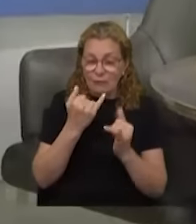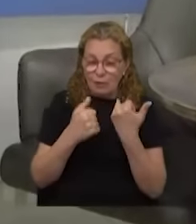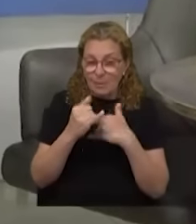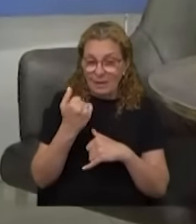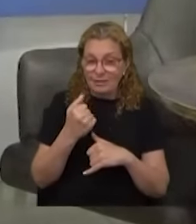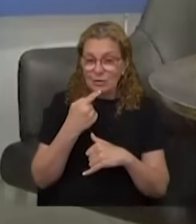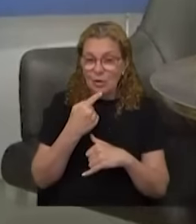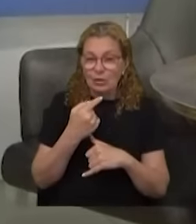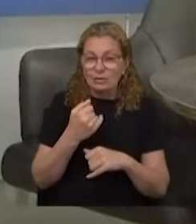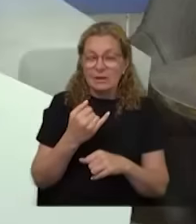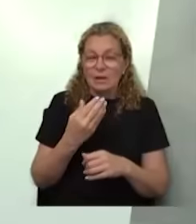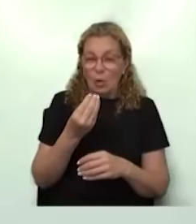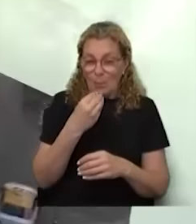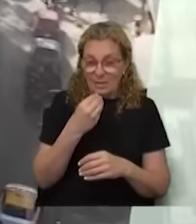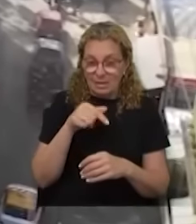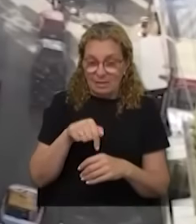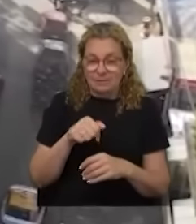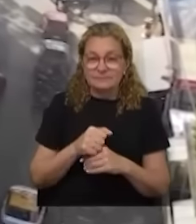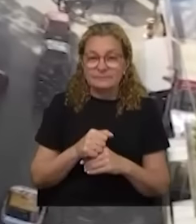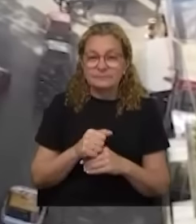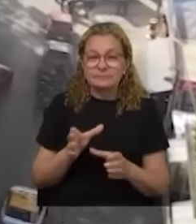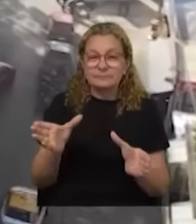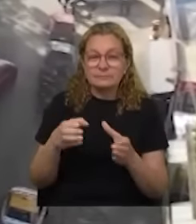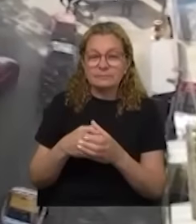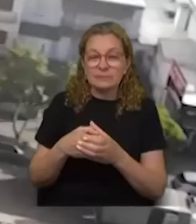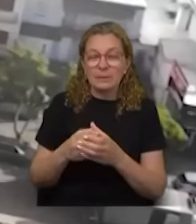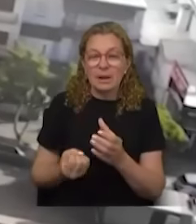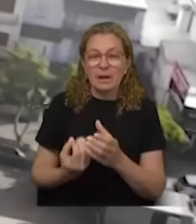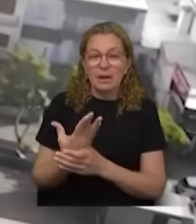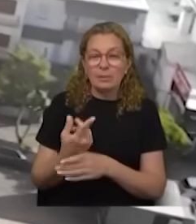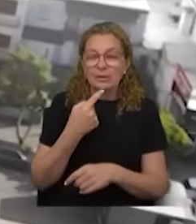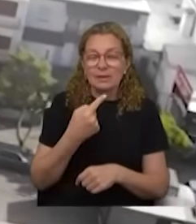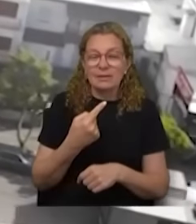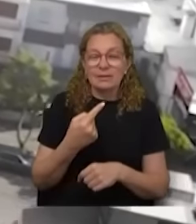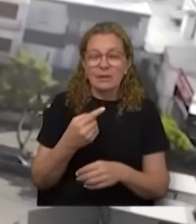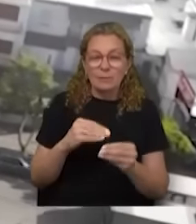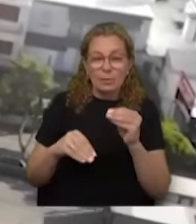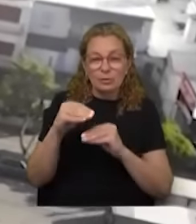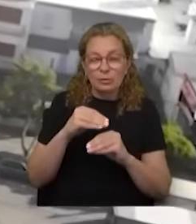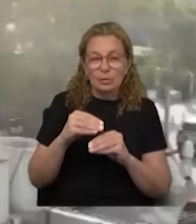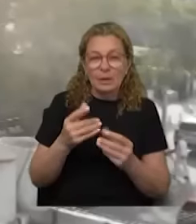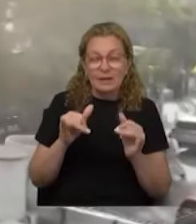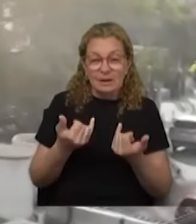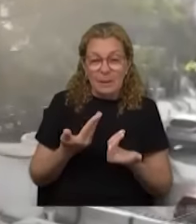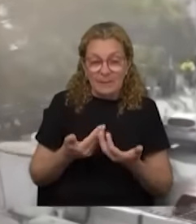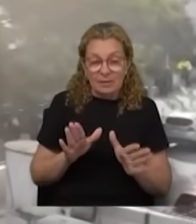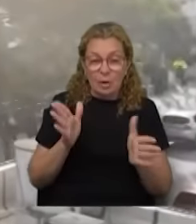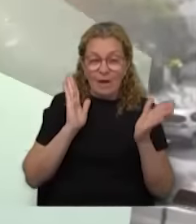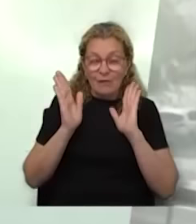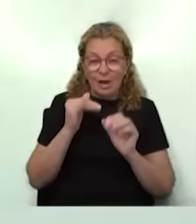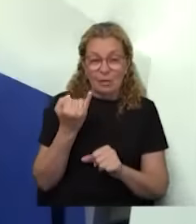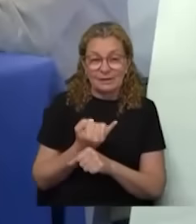prevalencia de seguridad alimentaria la asamblea del casmo aprobó la reestructura de la mutualista que ya se está implementando Según el abogado de la